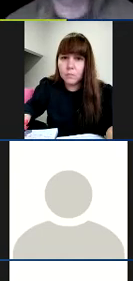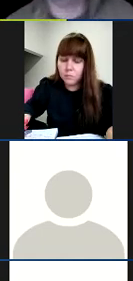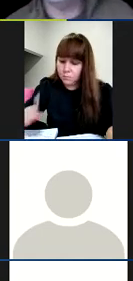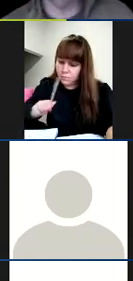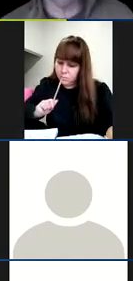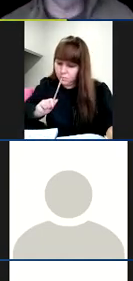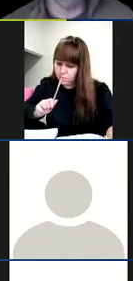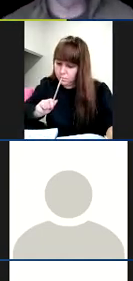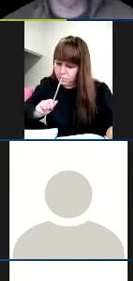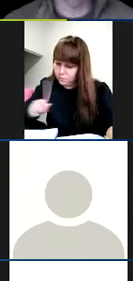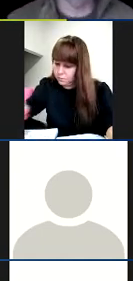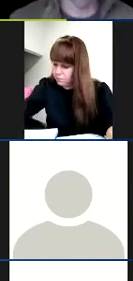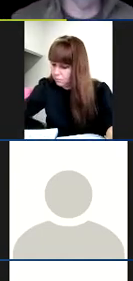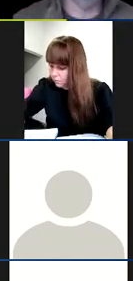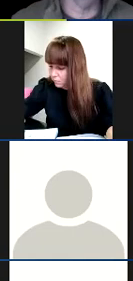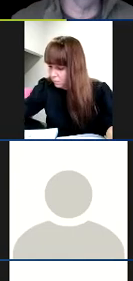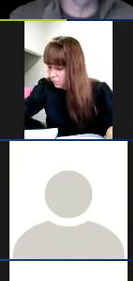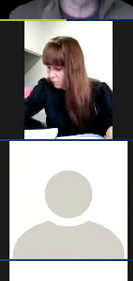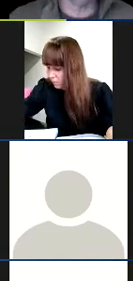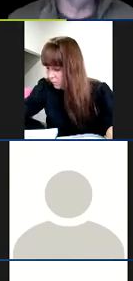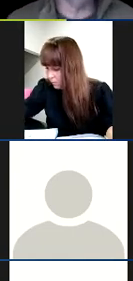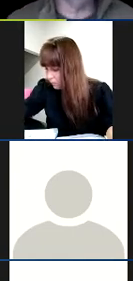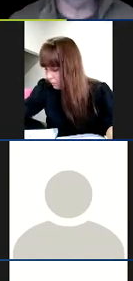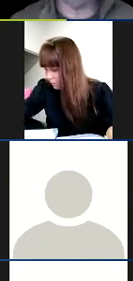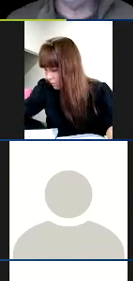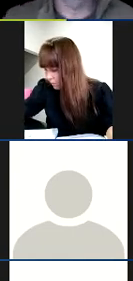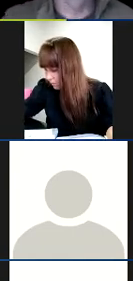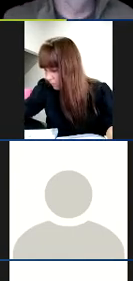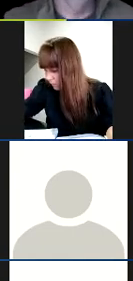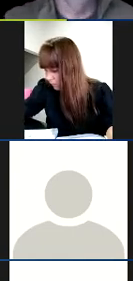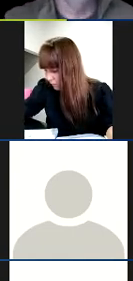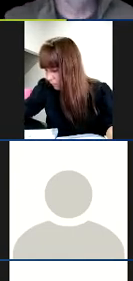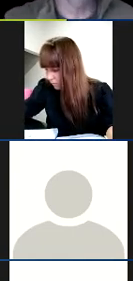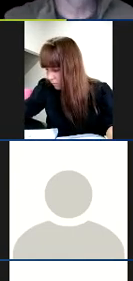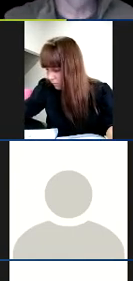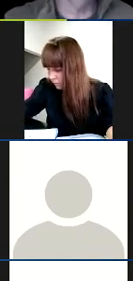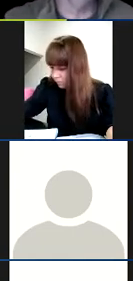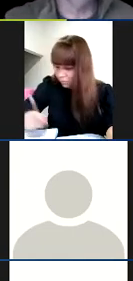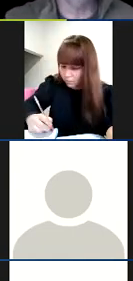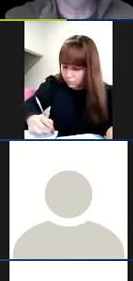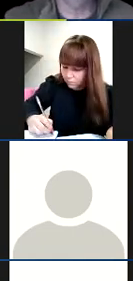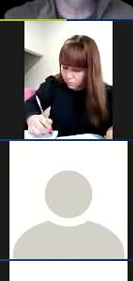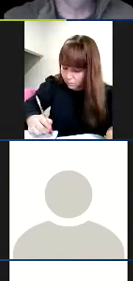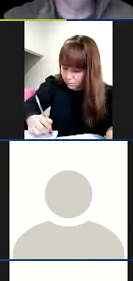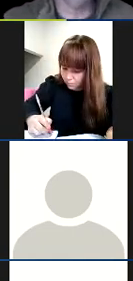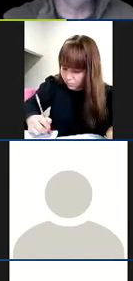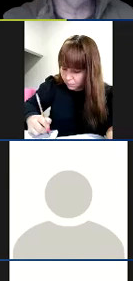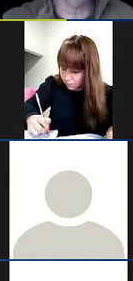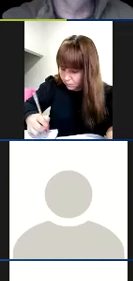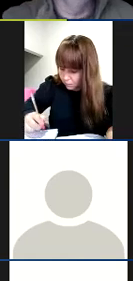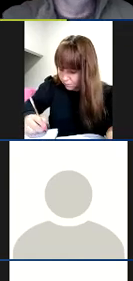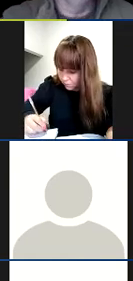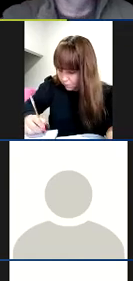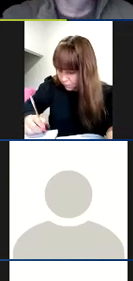para prorrogar este plazo y poner un nuevo plazo, etcétera, etcétera. Vamos a la última o penúltima de las